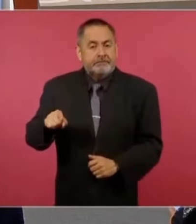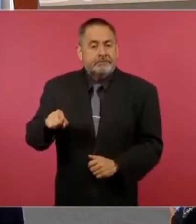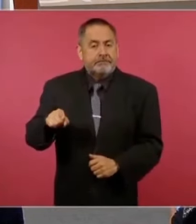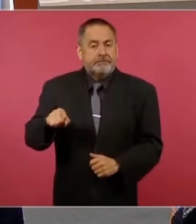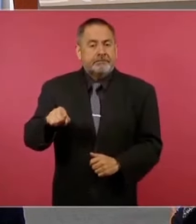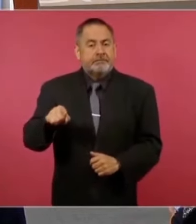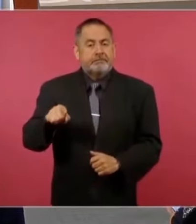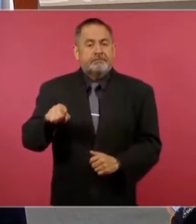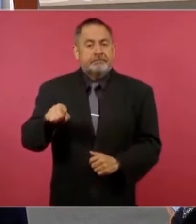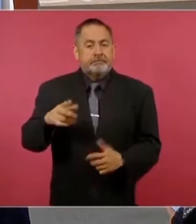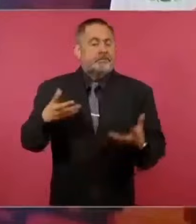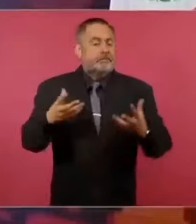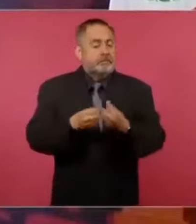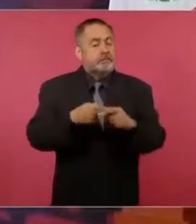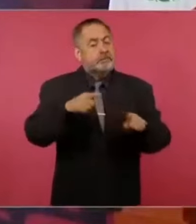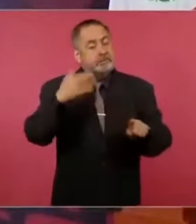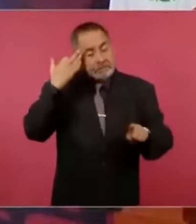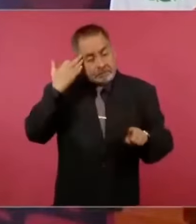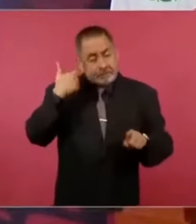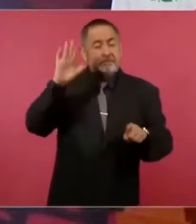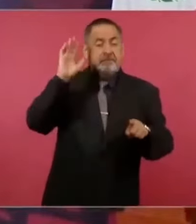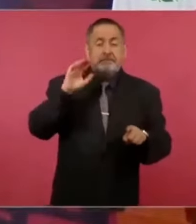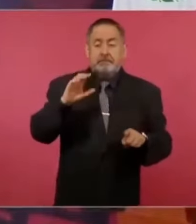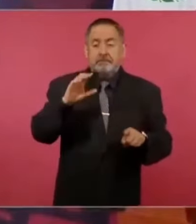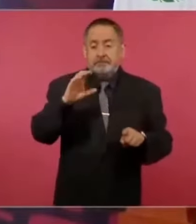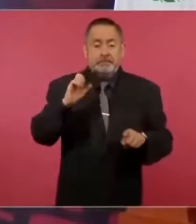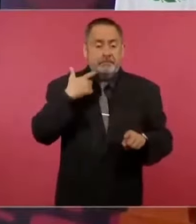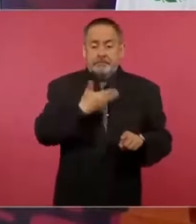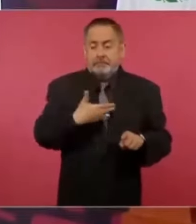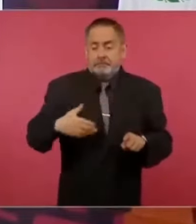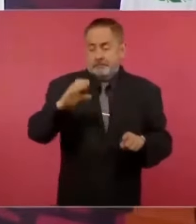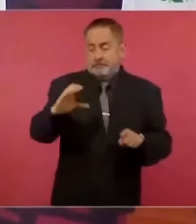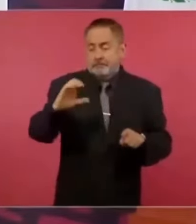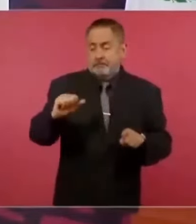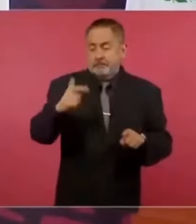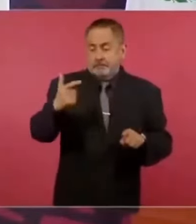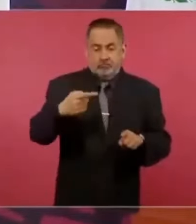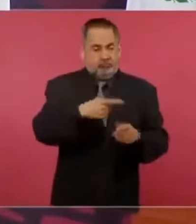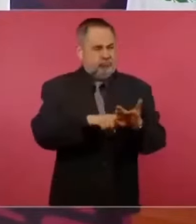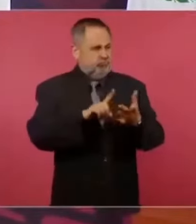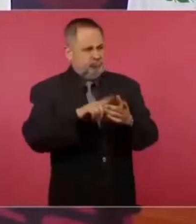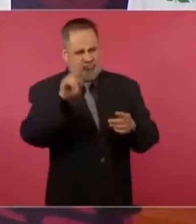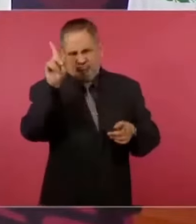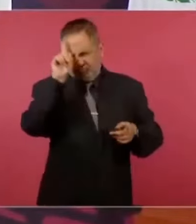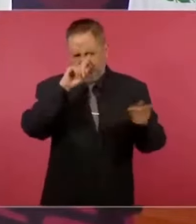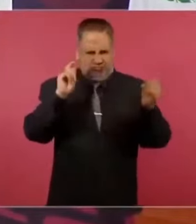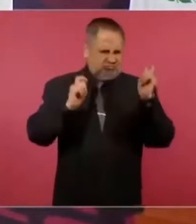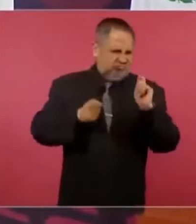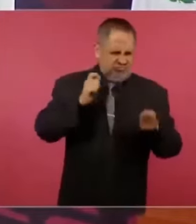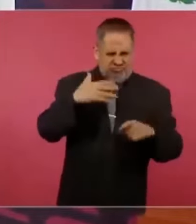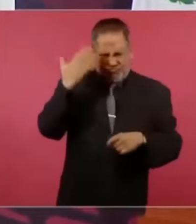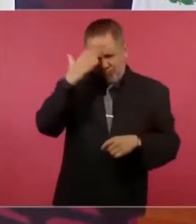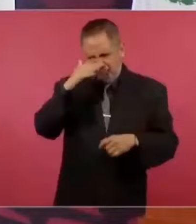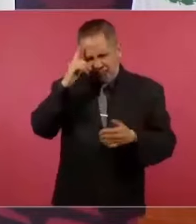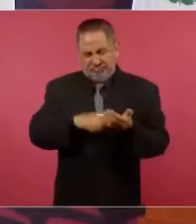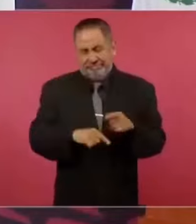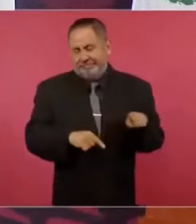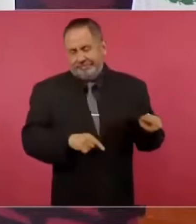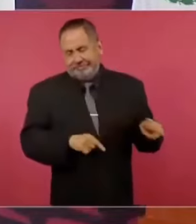con Salinas allí empezó siendo gurú los